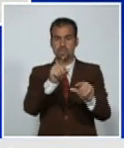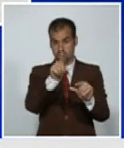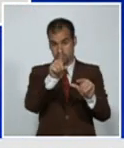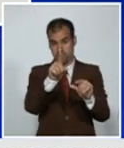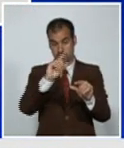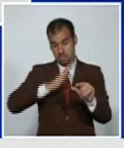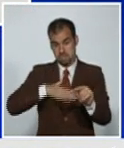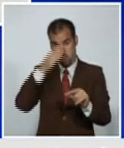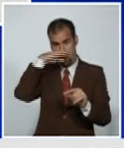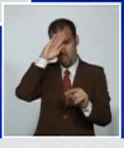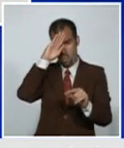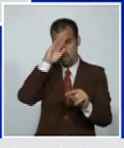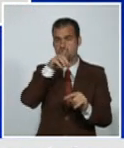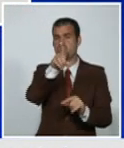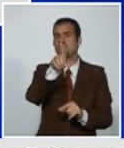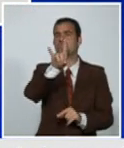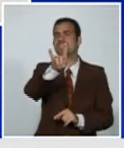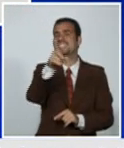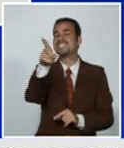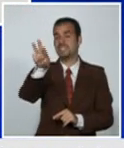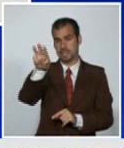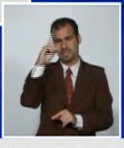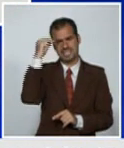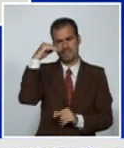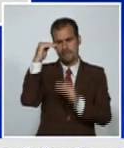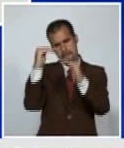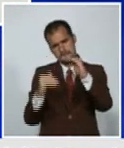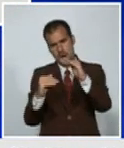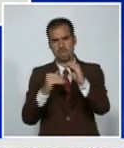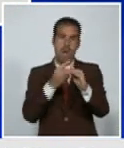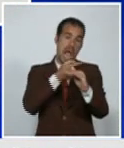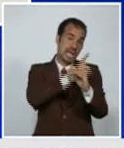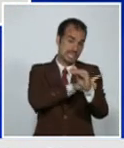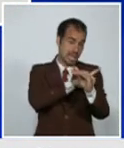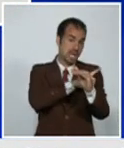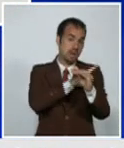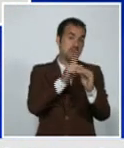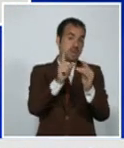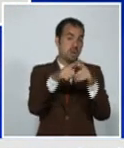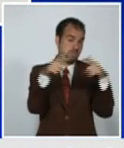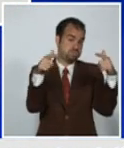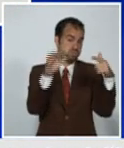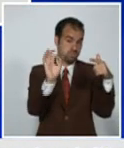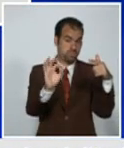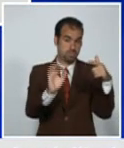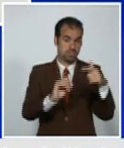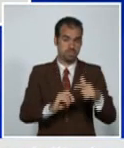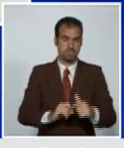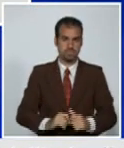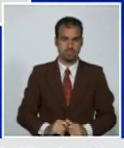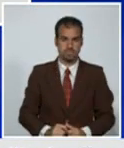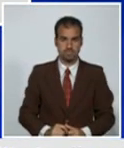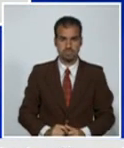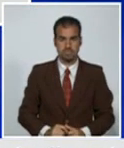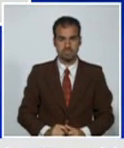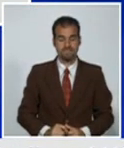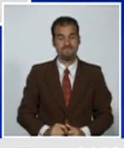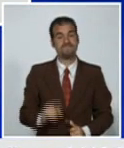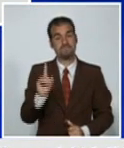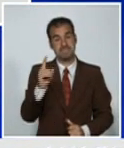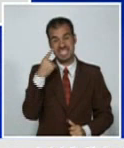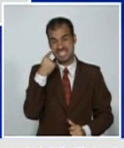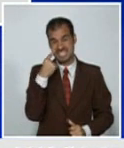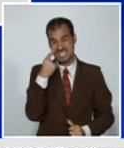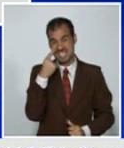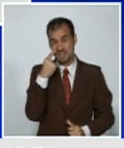es inferior al del día de ayer, que fueron 931, pero es la segunda